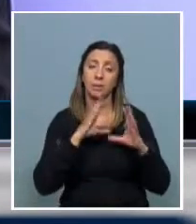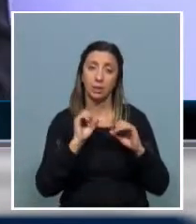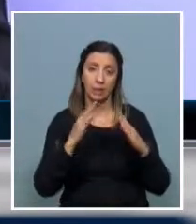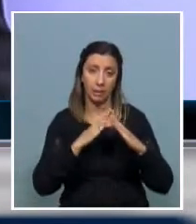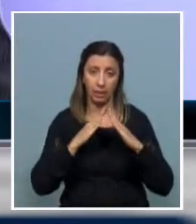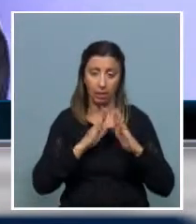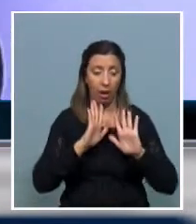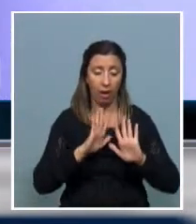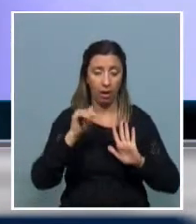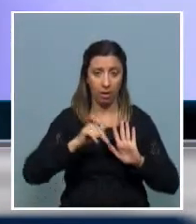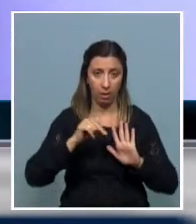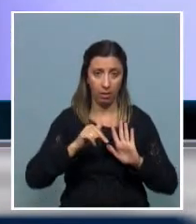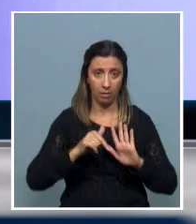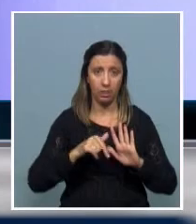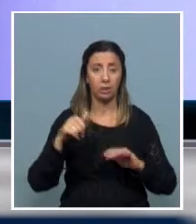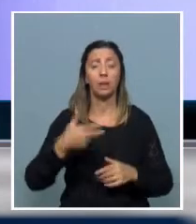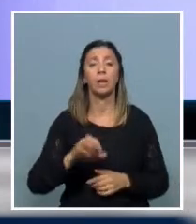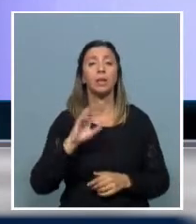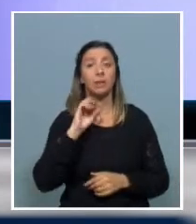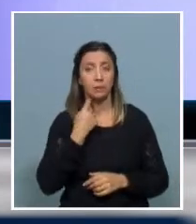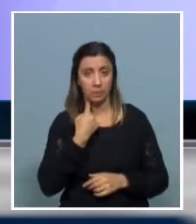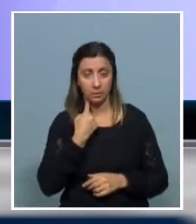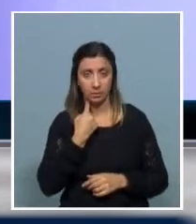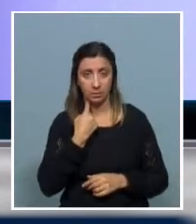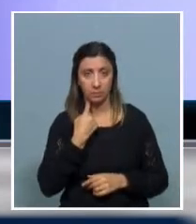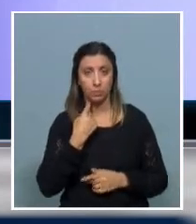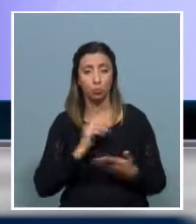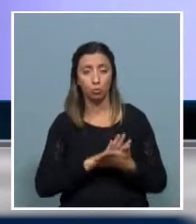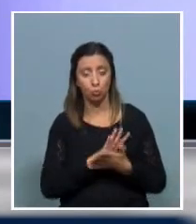de Vivienda se queda aquí en vivo en la pantalla de Canal 13 para